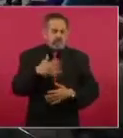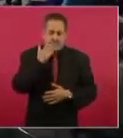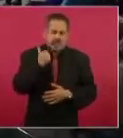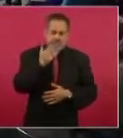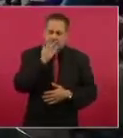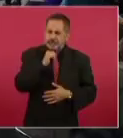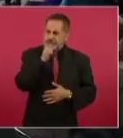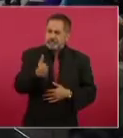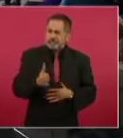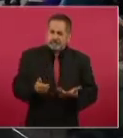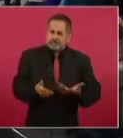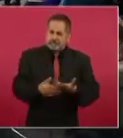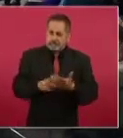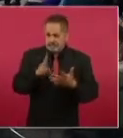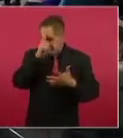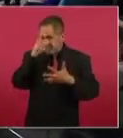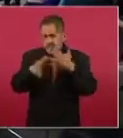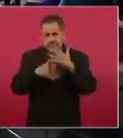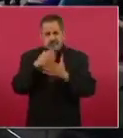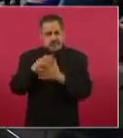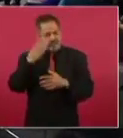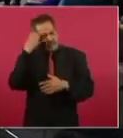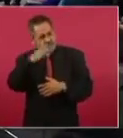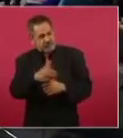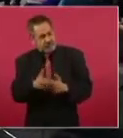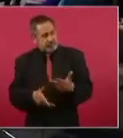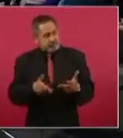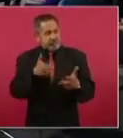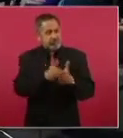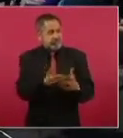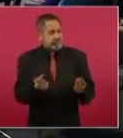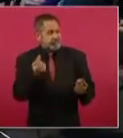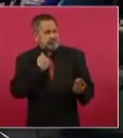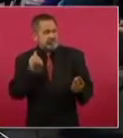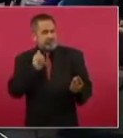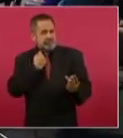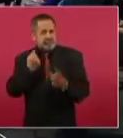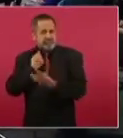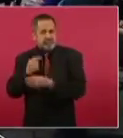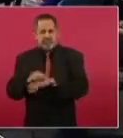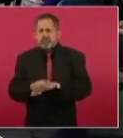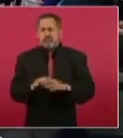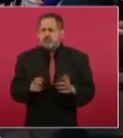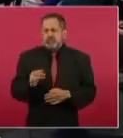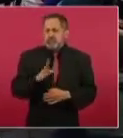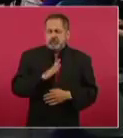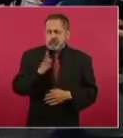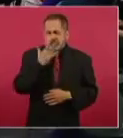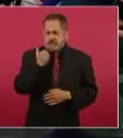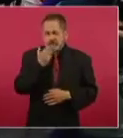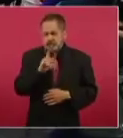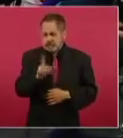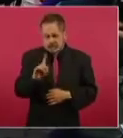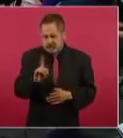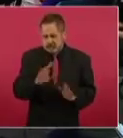de violencia que se refleje en homicidios,